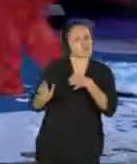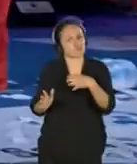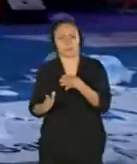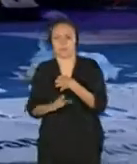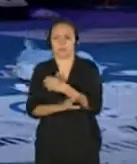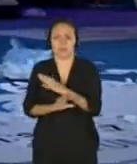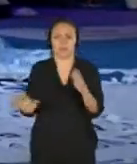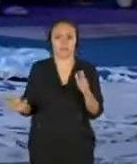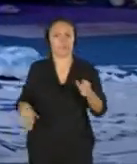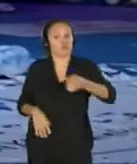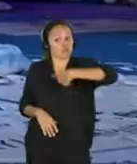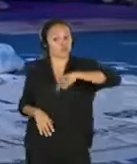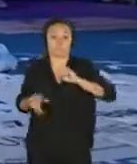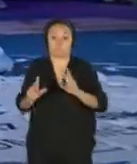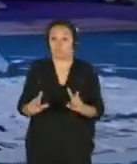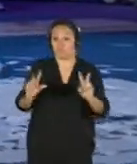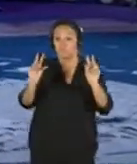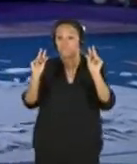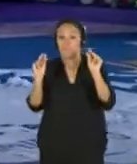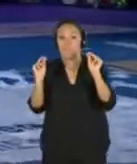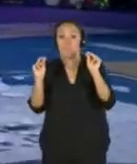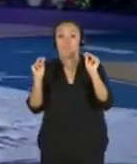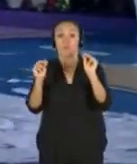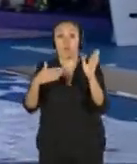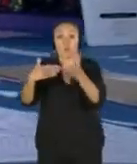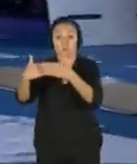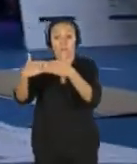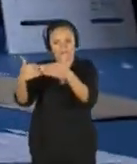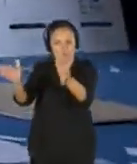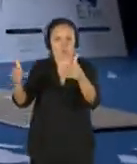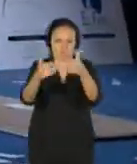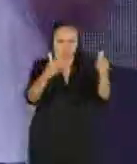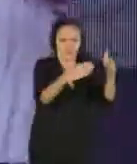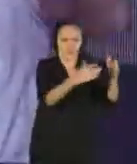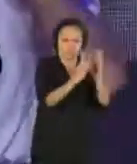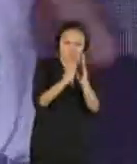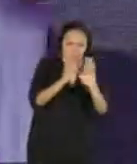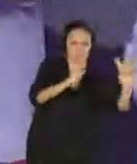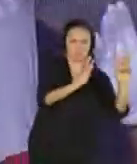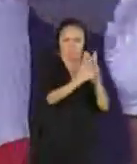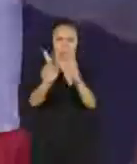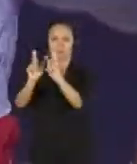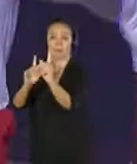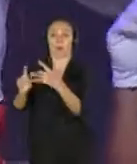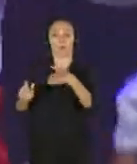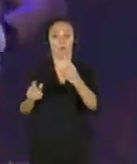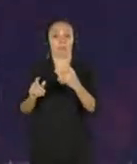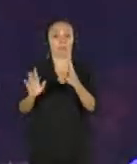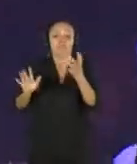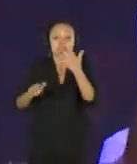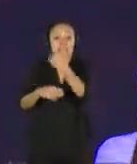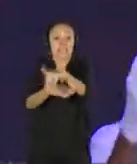ir. Vamos a acabar, si se abran las puertas se pueden largar, si los veo por la calle también los